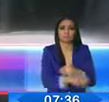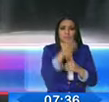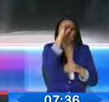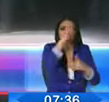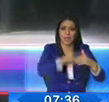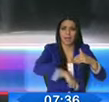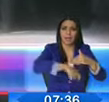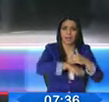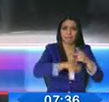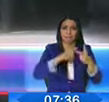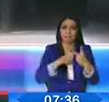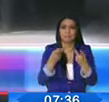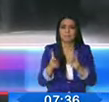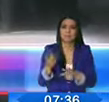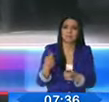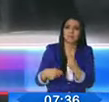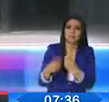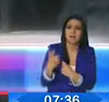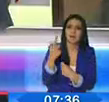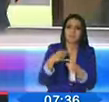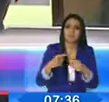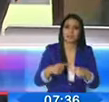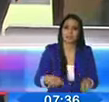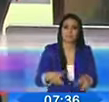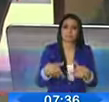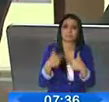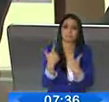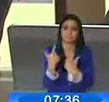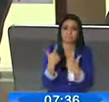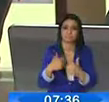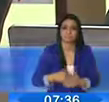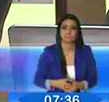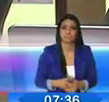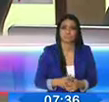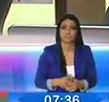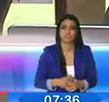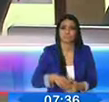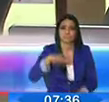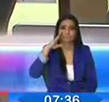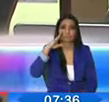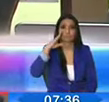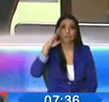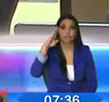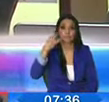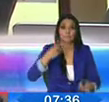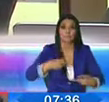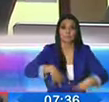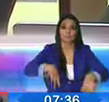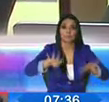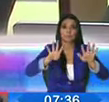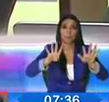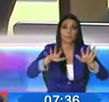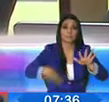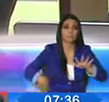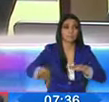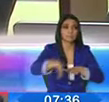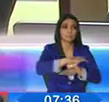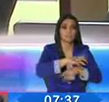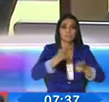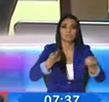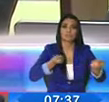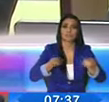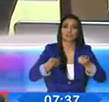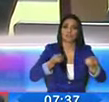correspondientes por parte de fuerzas armadas vía nacional también tenemos 9 puntos de control al interior de las minas y tenemos 39